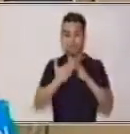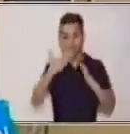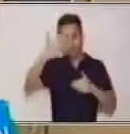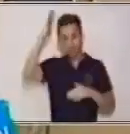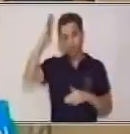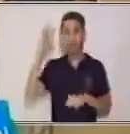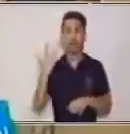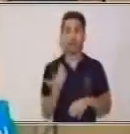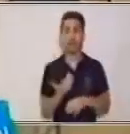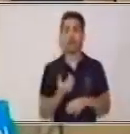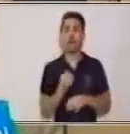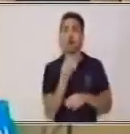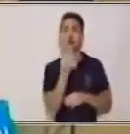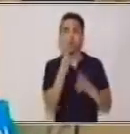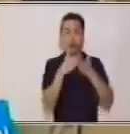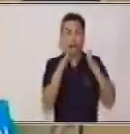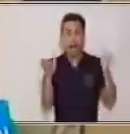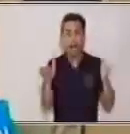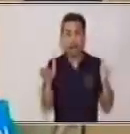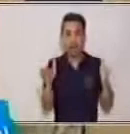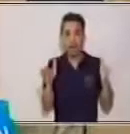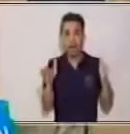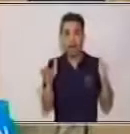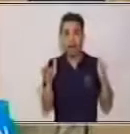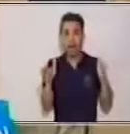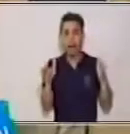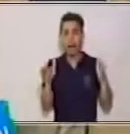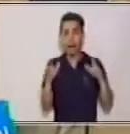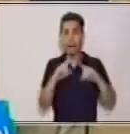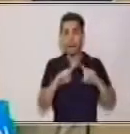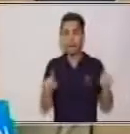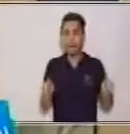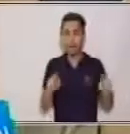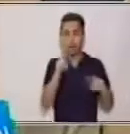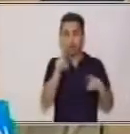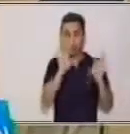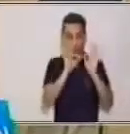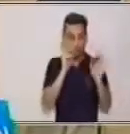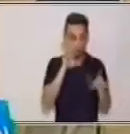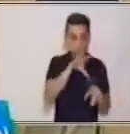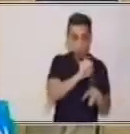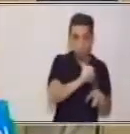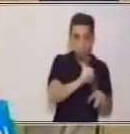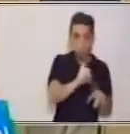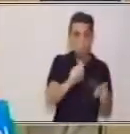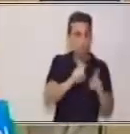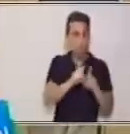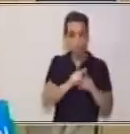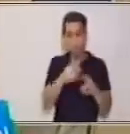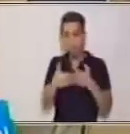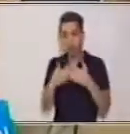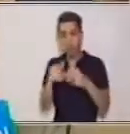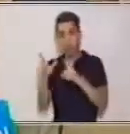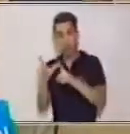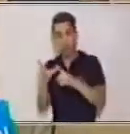las cantidades generales del modo que usted las pueda ver. Como cualquier letra, como cualquier número, y que al final usted va a